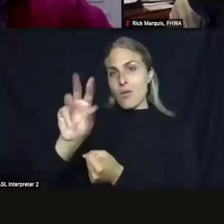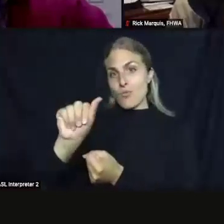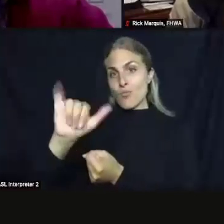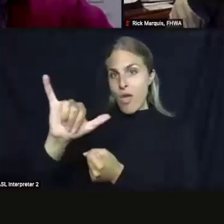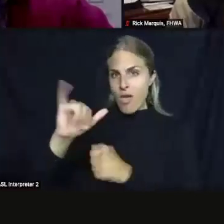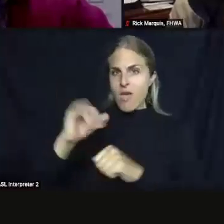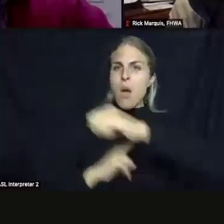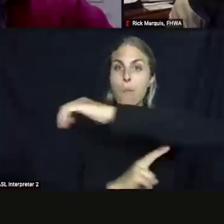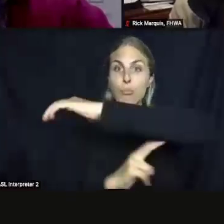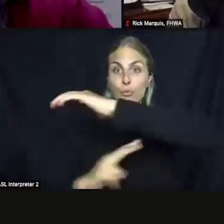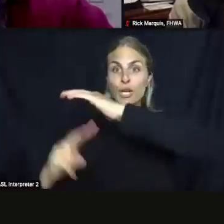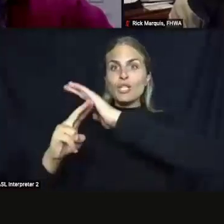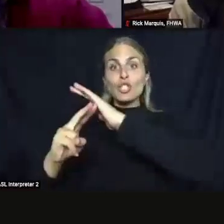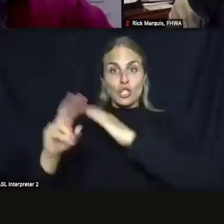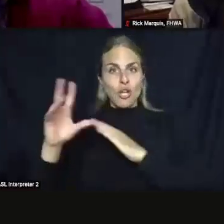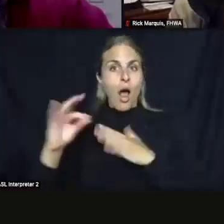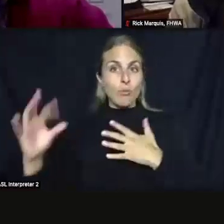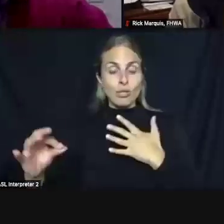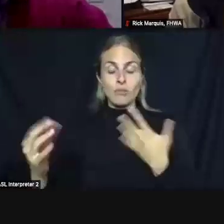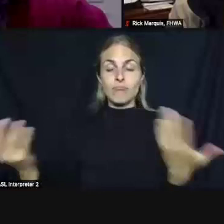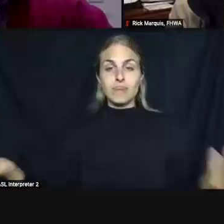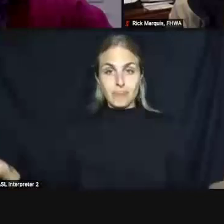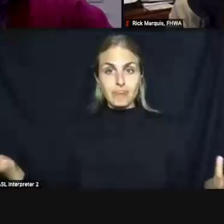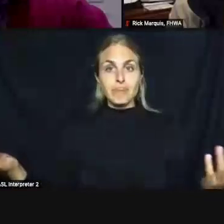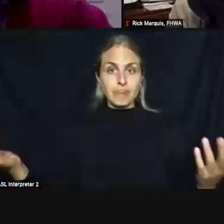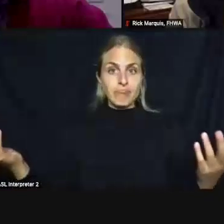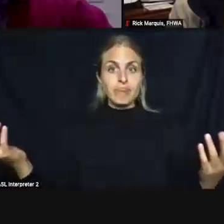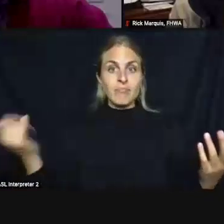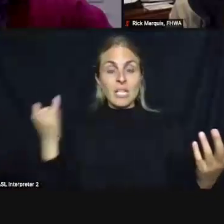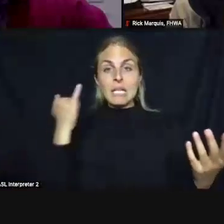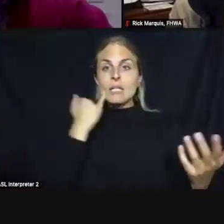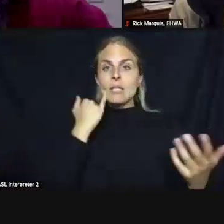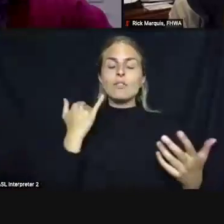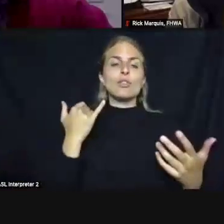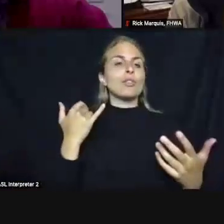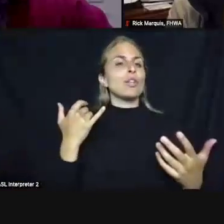alternativa que apoyo sería la puente elevada.